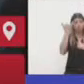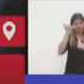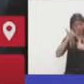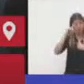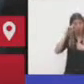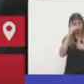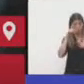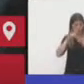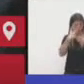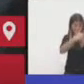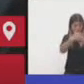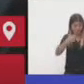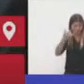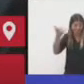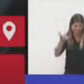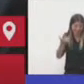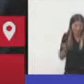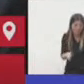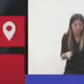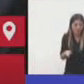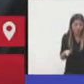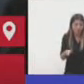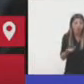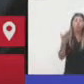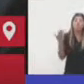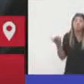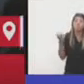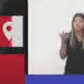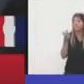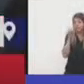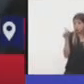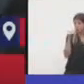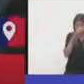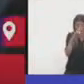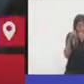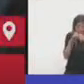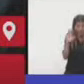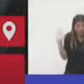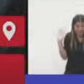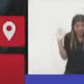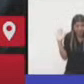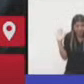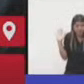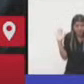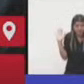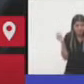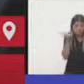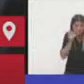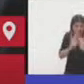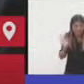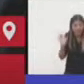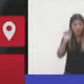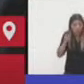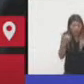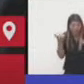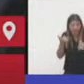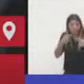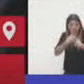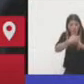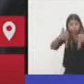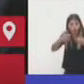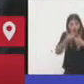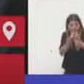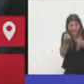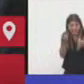popular. Bueno, cuando la ley de democratización de la justicia, ¿qué año fue? En el 2013. Lo que están viendo en la parte más baja